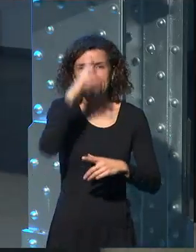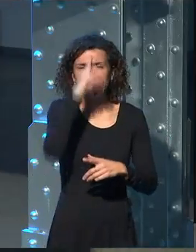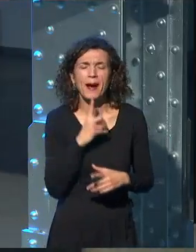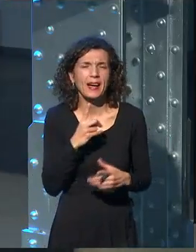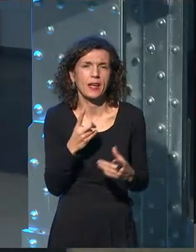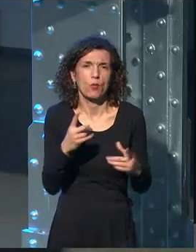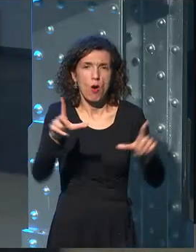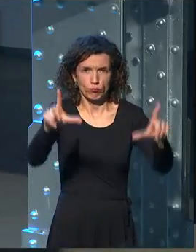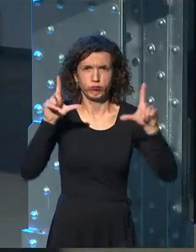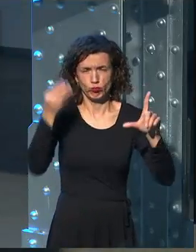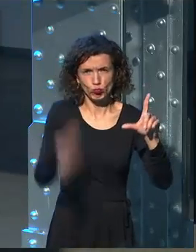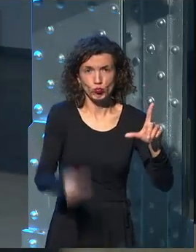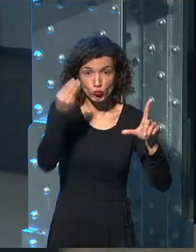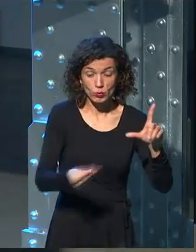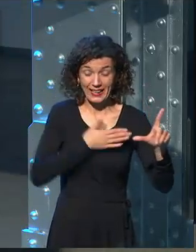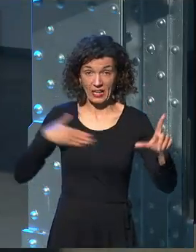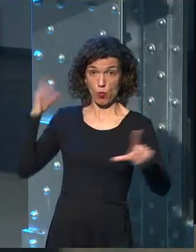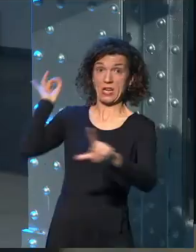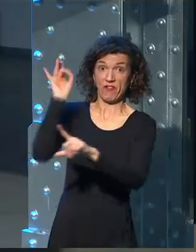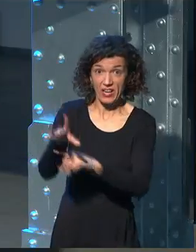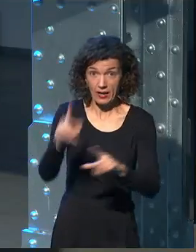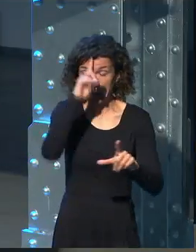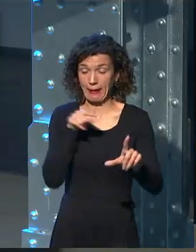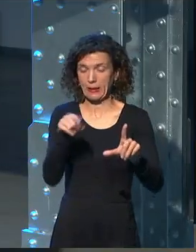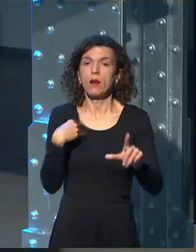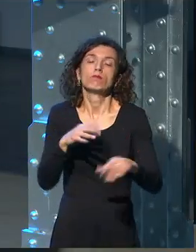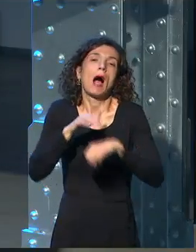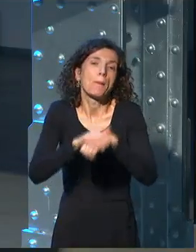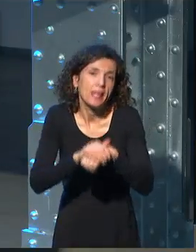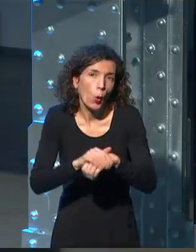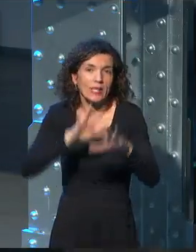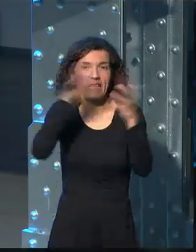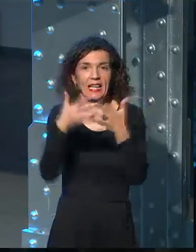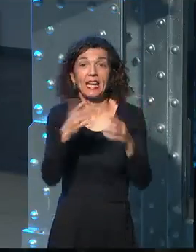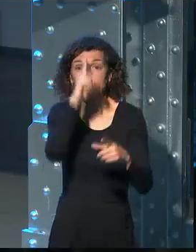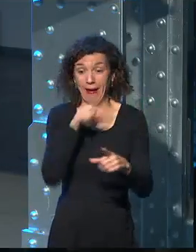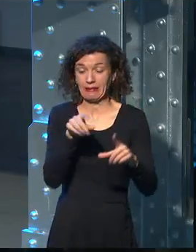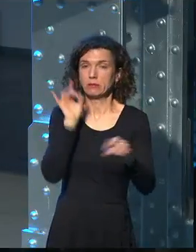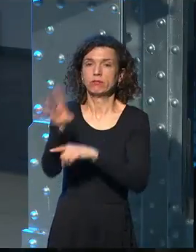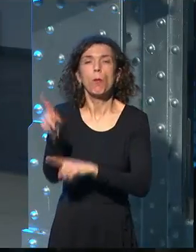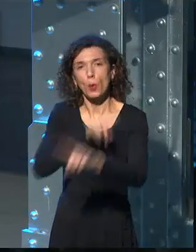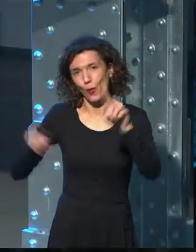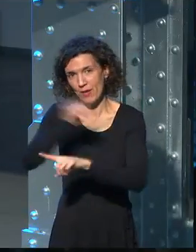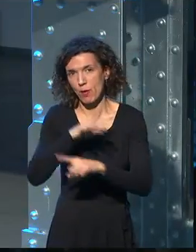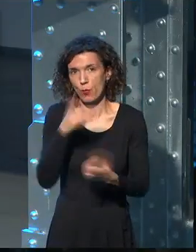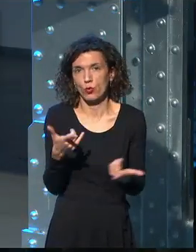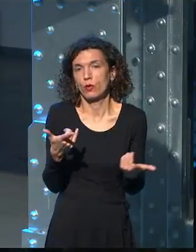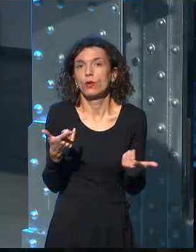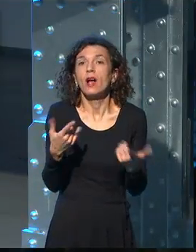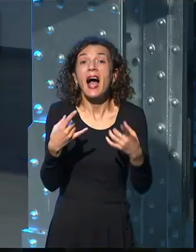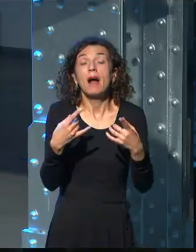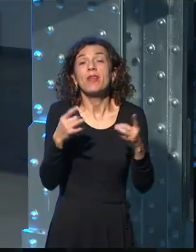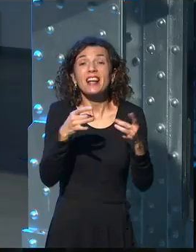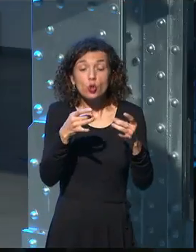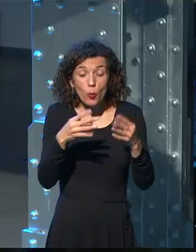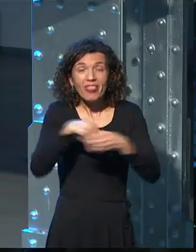pesan un montón. Y cuando queremos enviarla, por ejemplo, a un amigo vía Internet, tenemos un problema, porque el ancho de banda de las